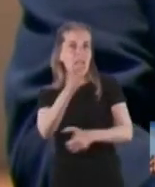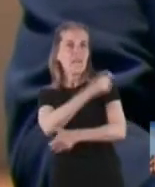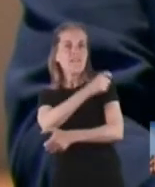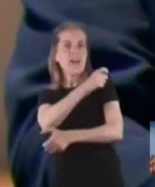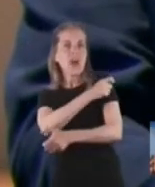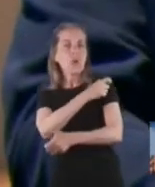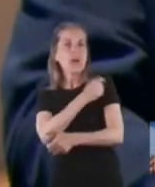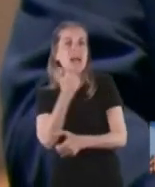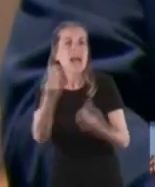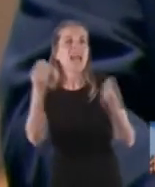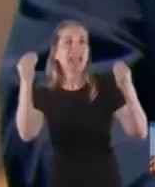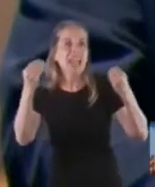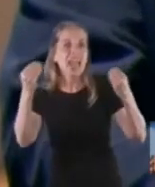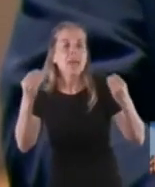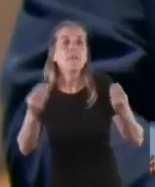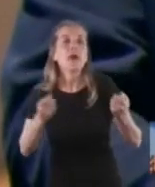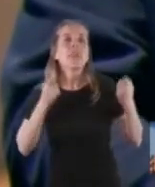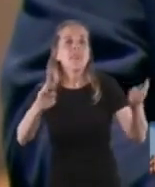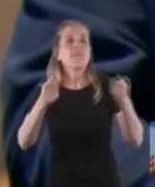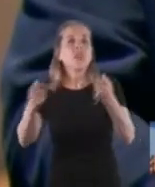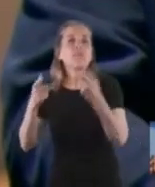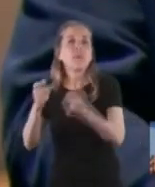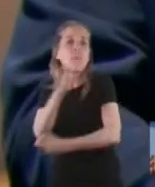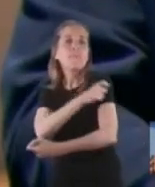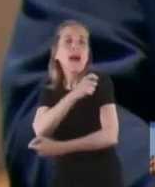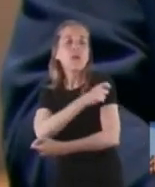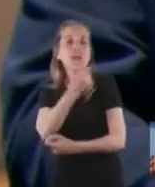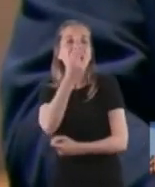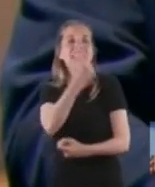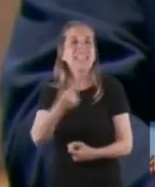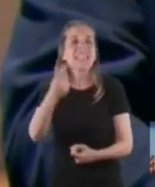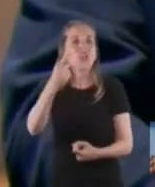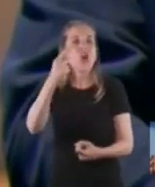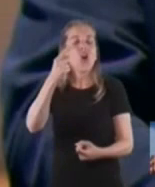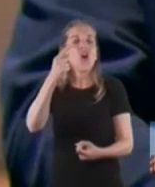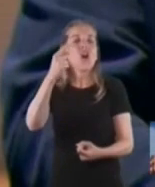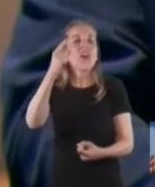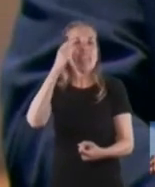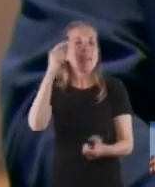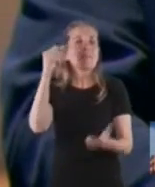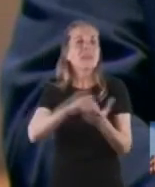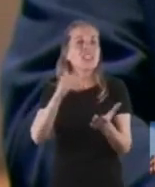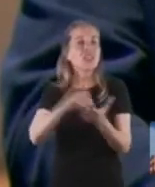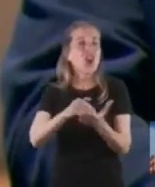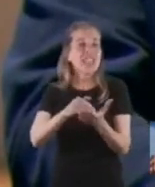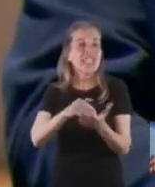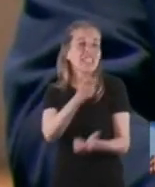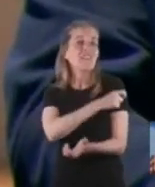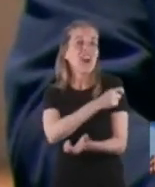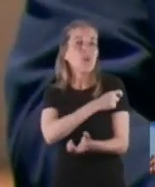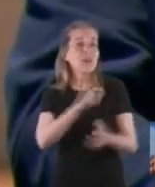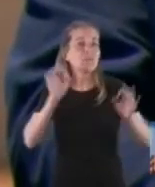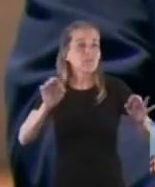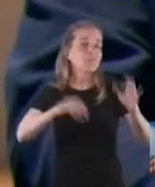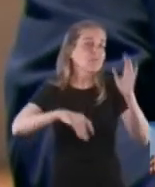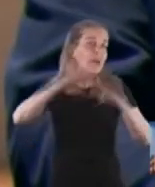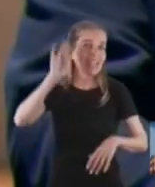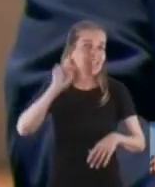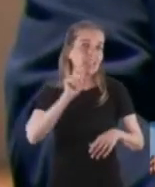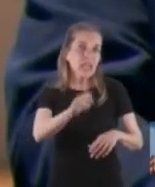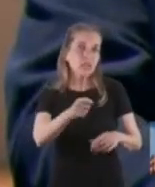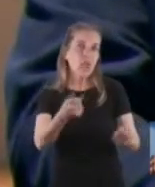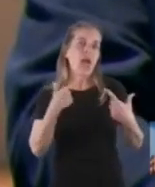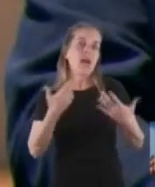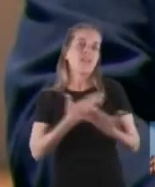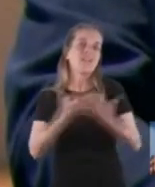logrado, porque hemos dado más de 110 millones de vacunas a los argentinos y las argentinas. Y eso me pone muy feliz, me pone